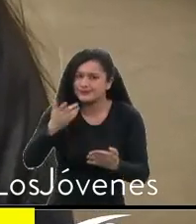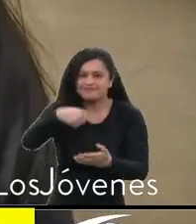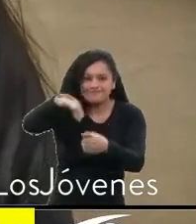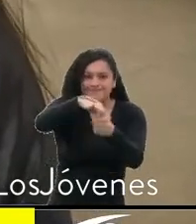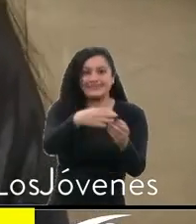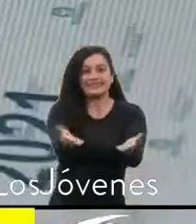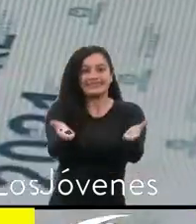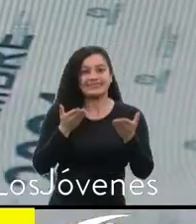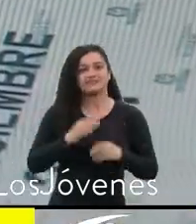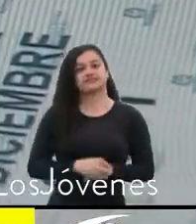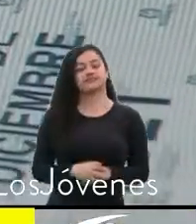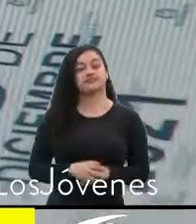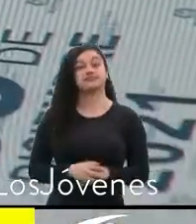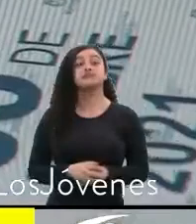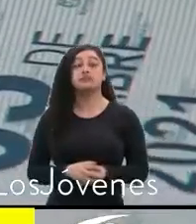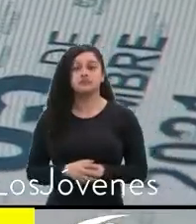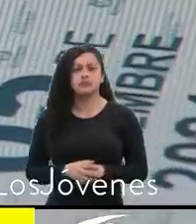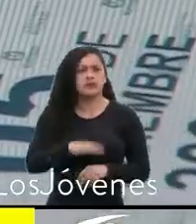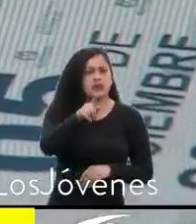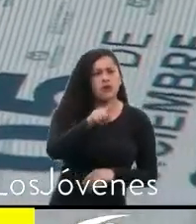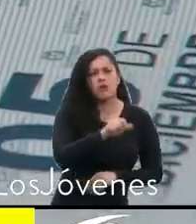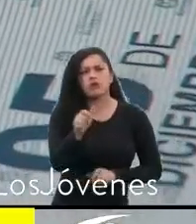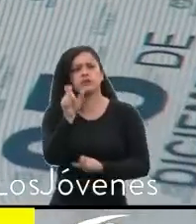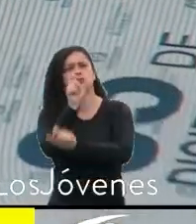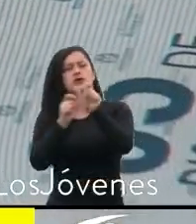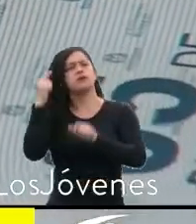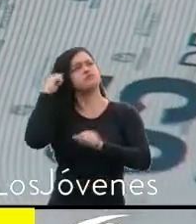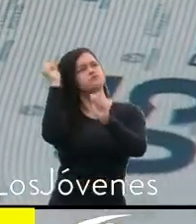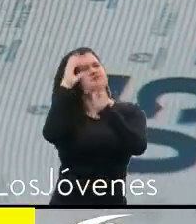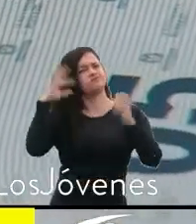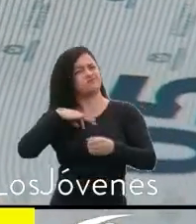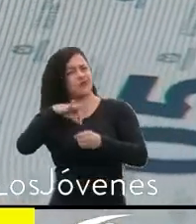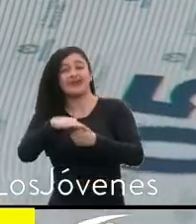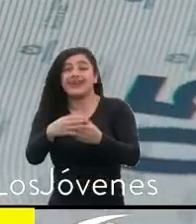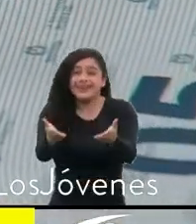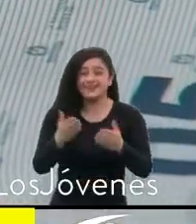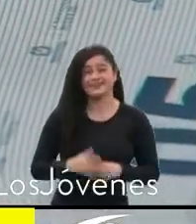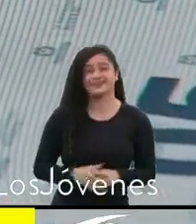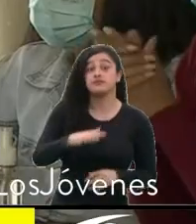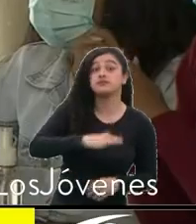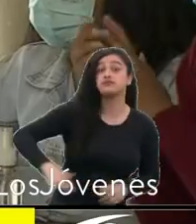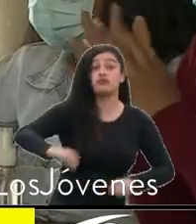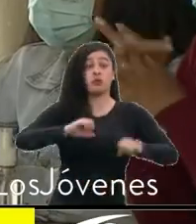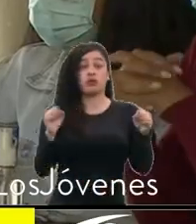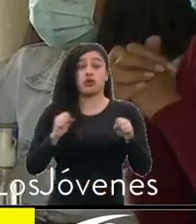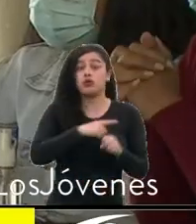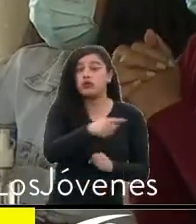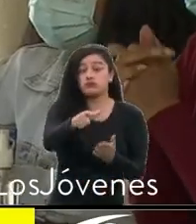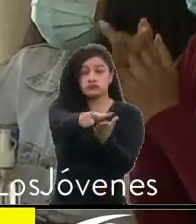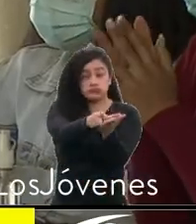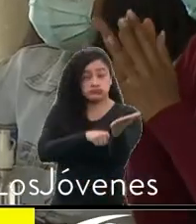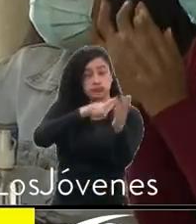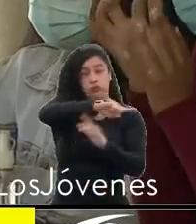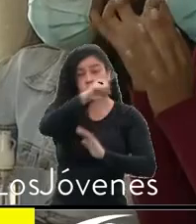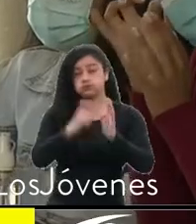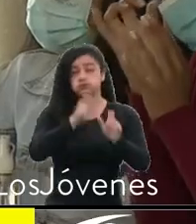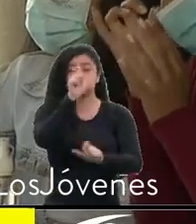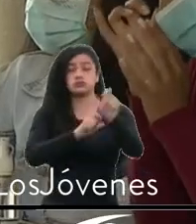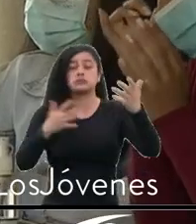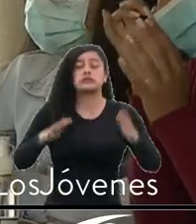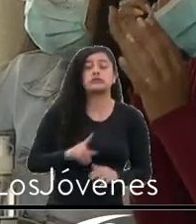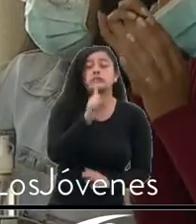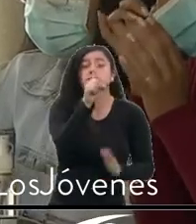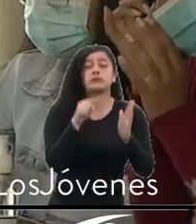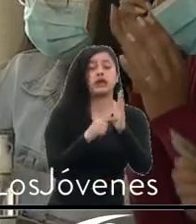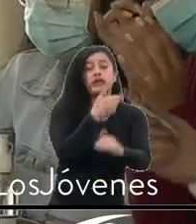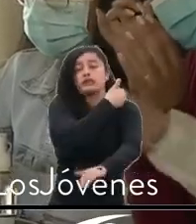que están súper buenas. En Bogotá tienen la oportunidad de votar más de 1.800.000 personas en 2.936 mesas